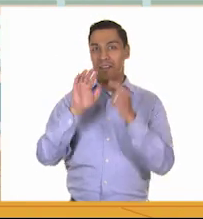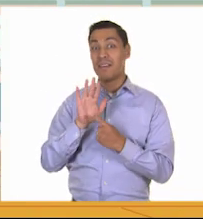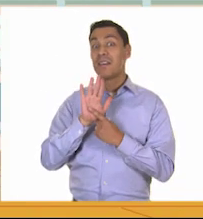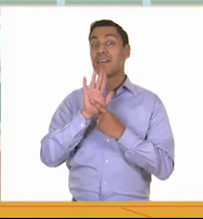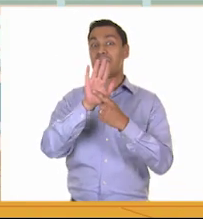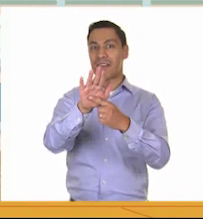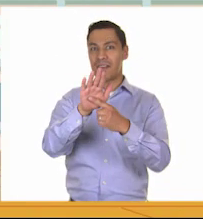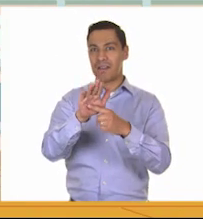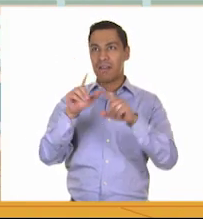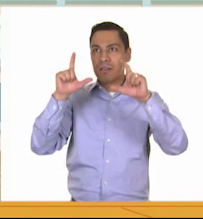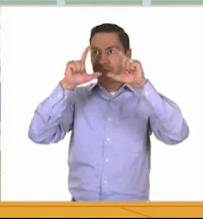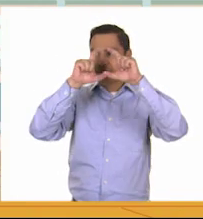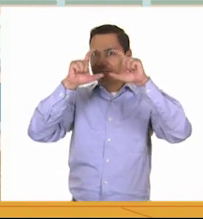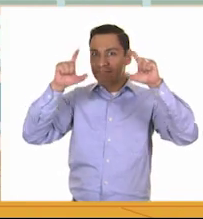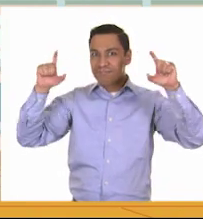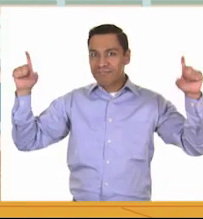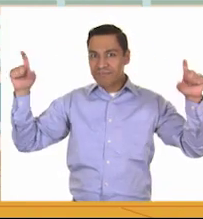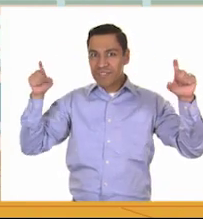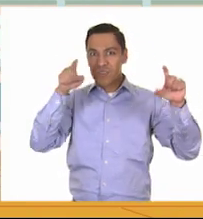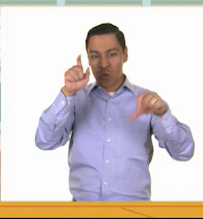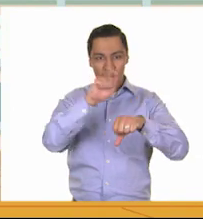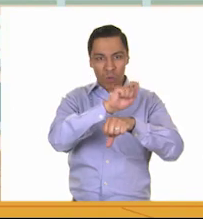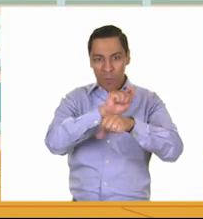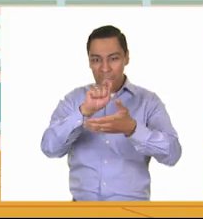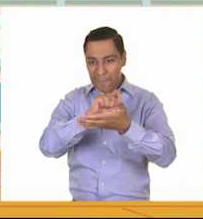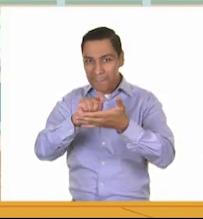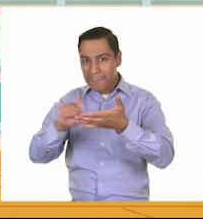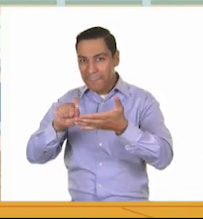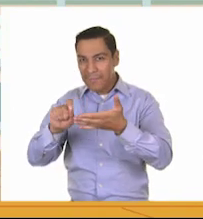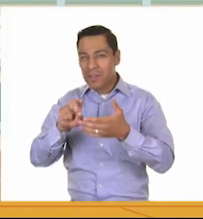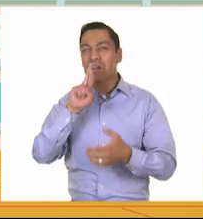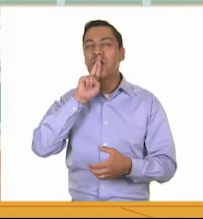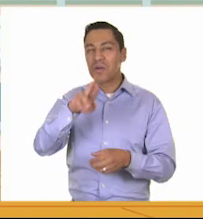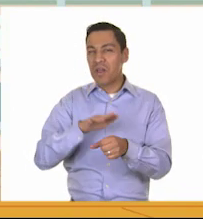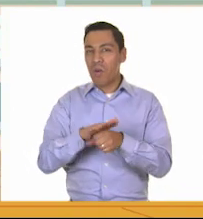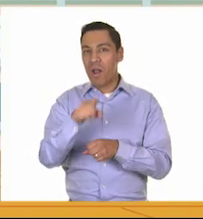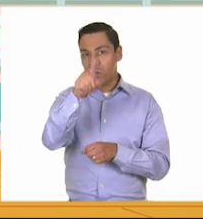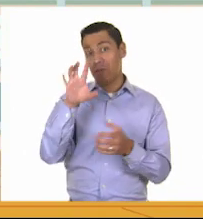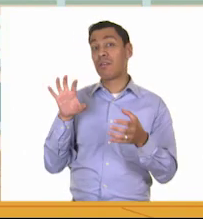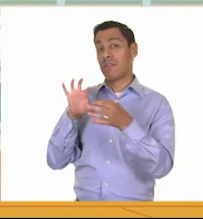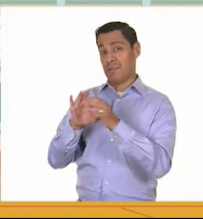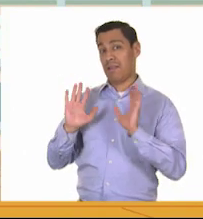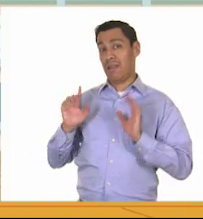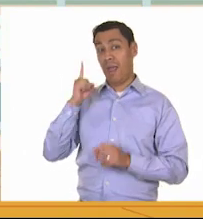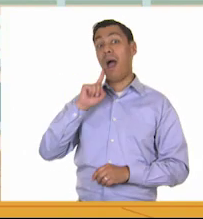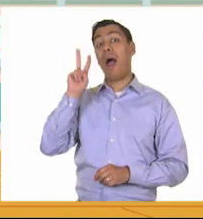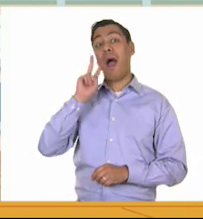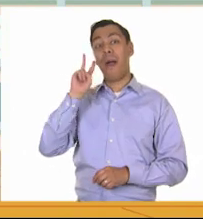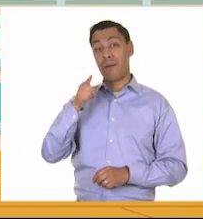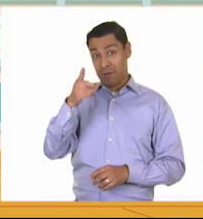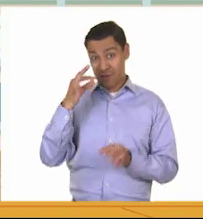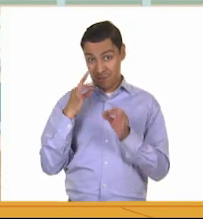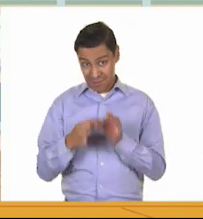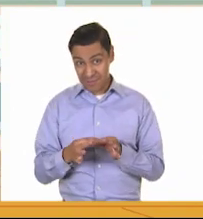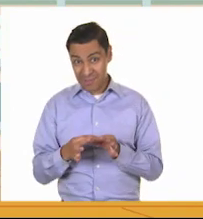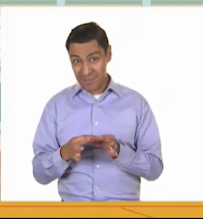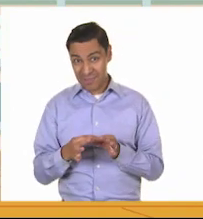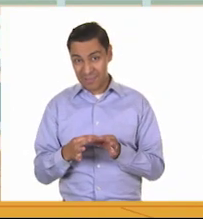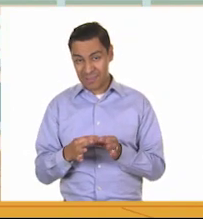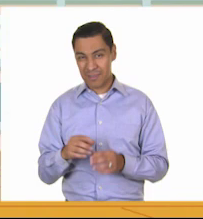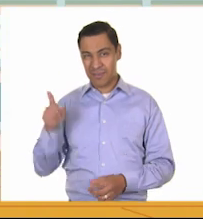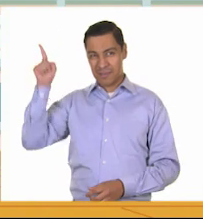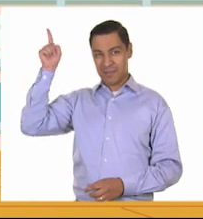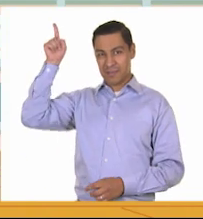una oración que deberán completar con la respuesta que consideren que es la correcta. ¿Están listos y listas? ¡Sí!